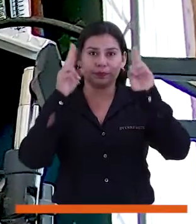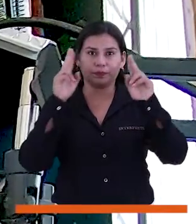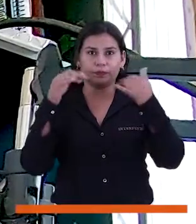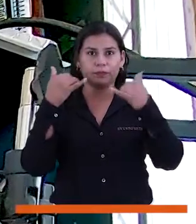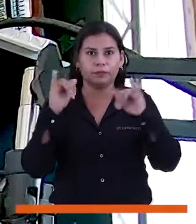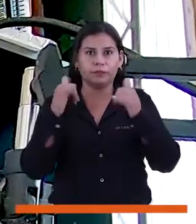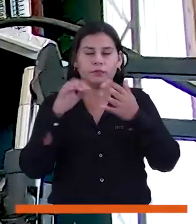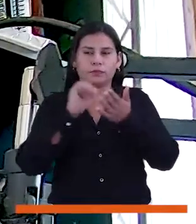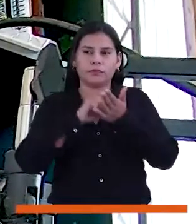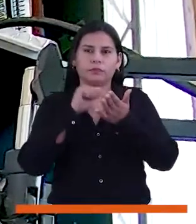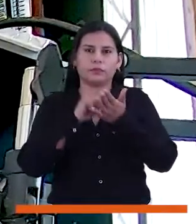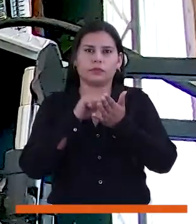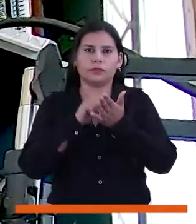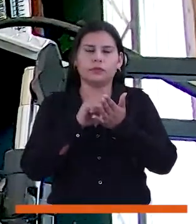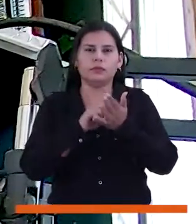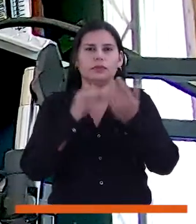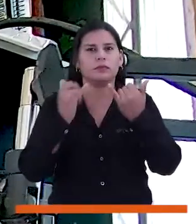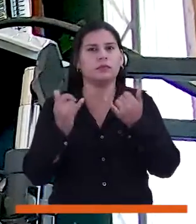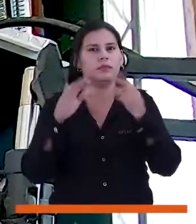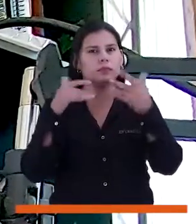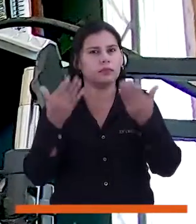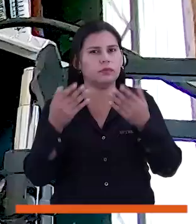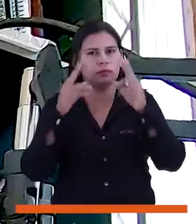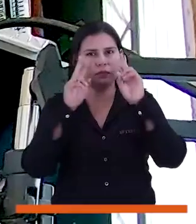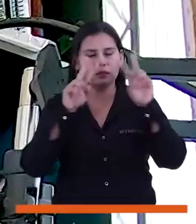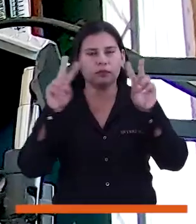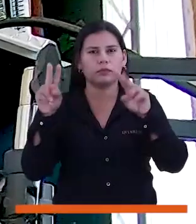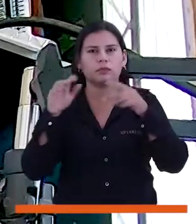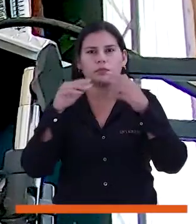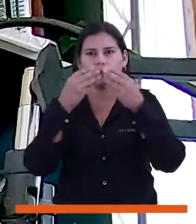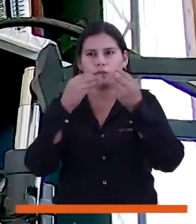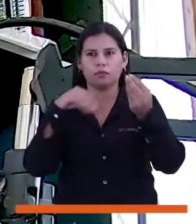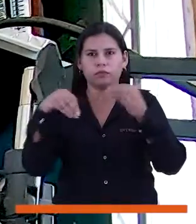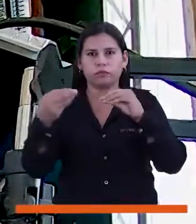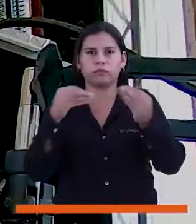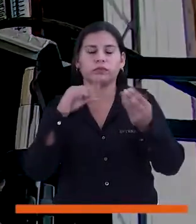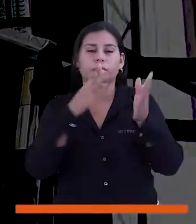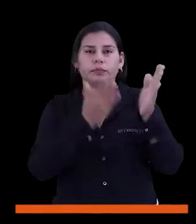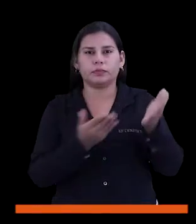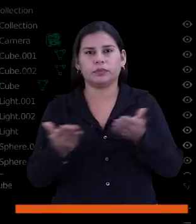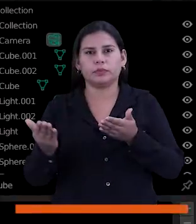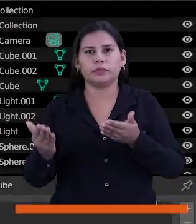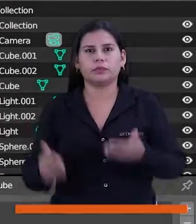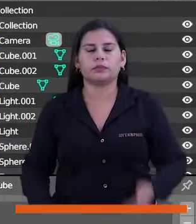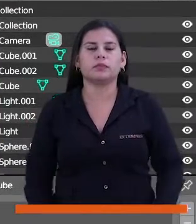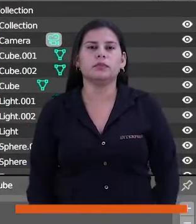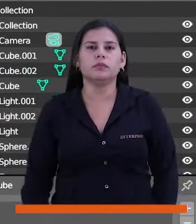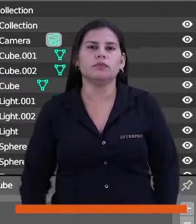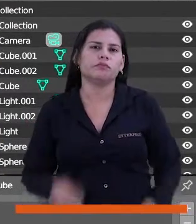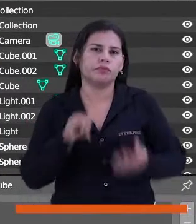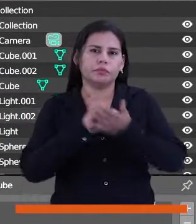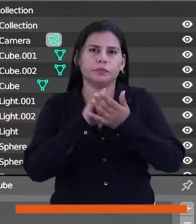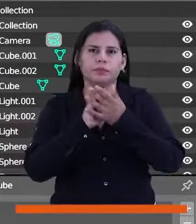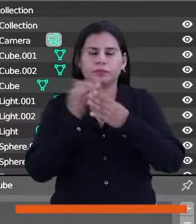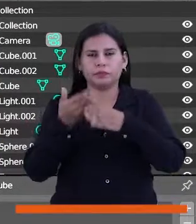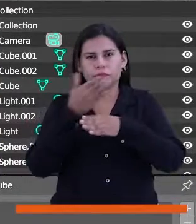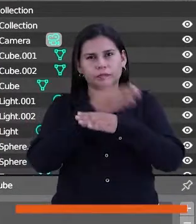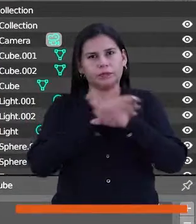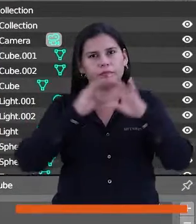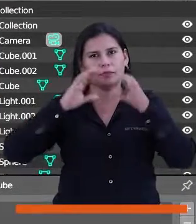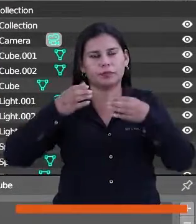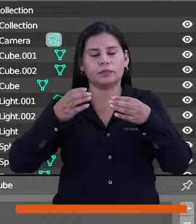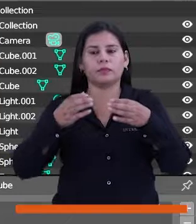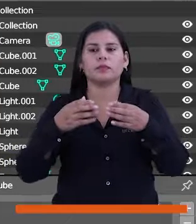Hola, bueno, ya aplicamos materiales, ahora vamos a ver cómo podemos aplicar texturas. Bienvenido. Al igual que en la clase